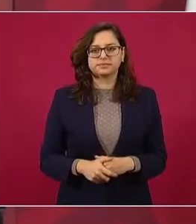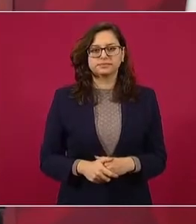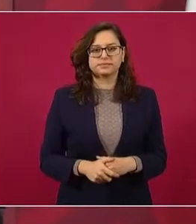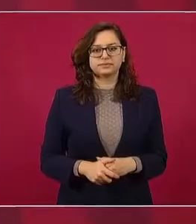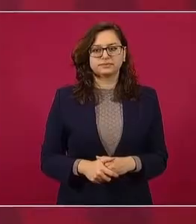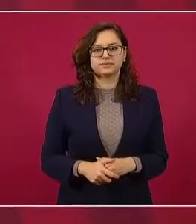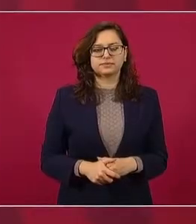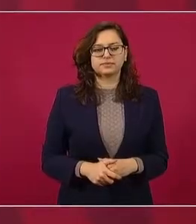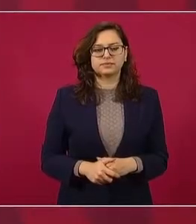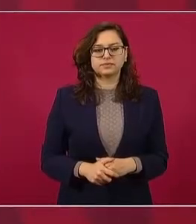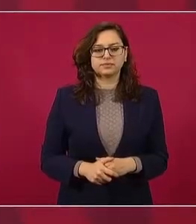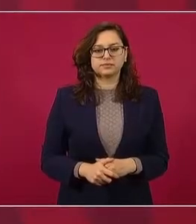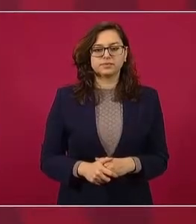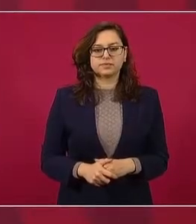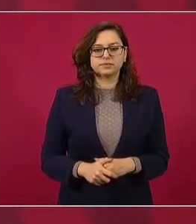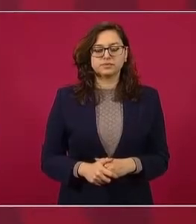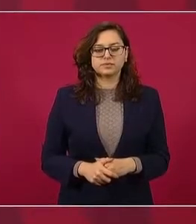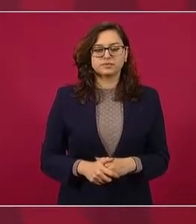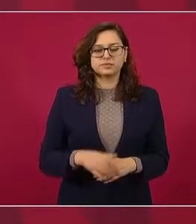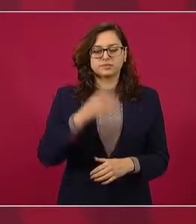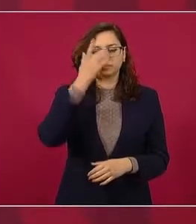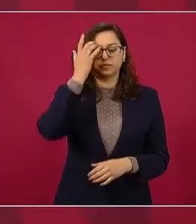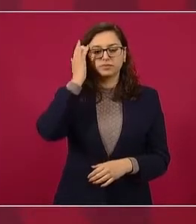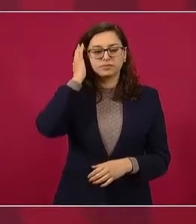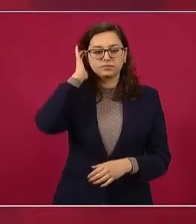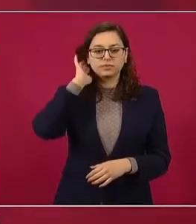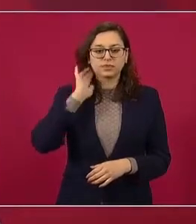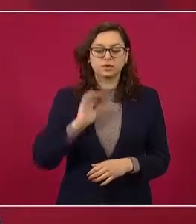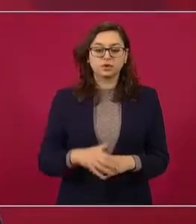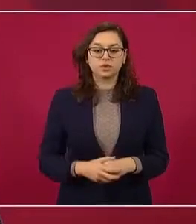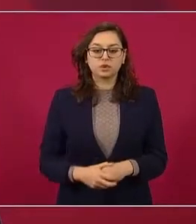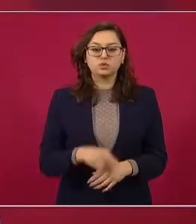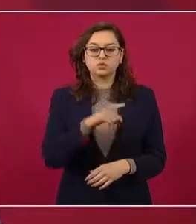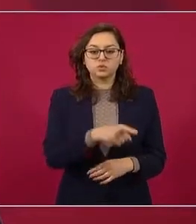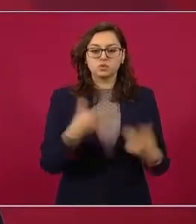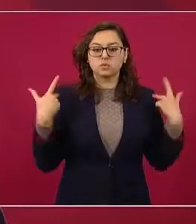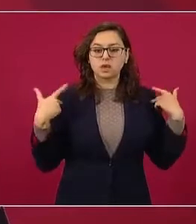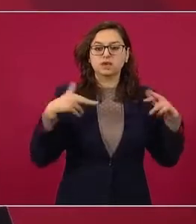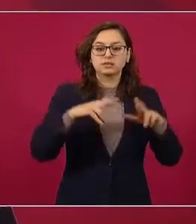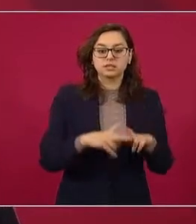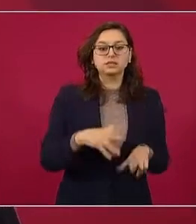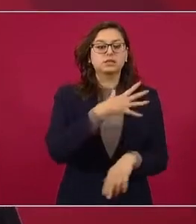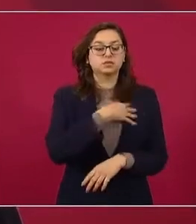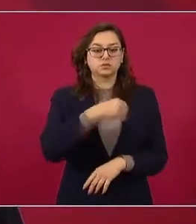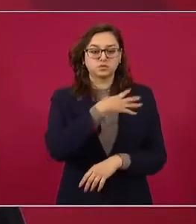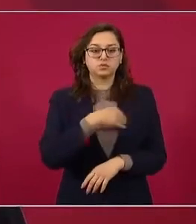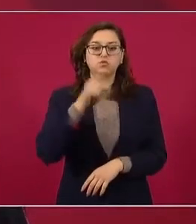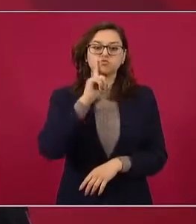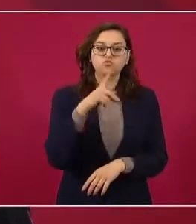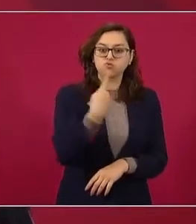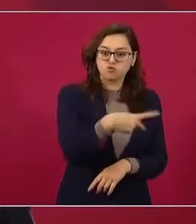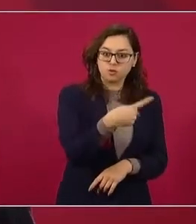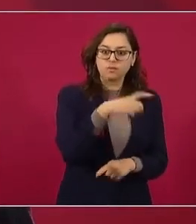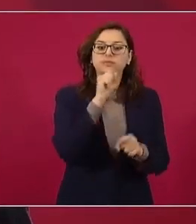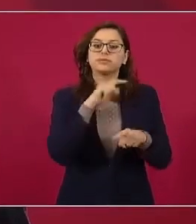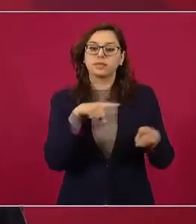la maestra, y sus hijas, también maestras,